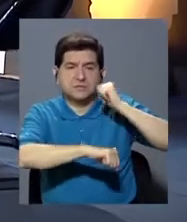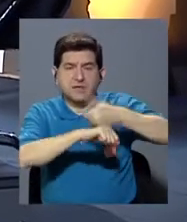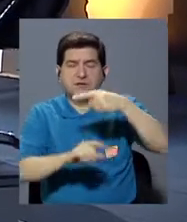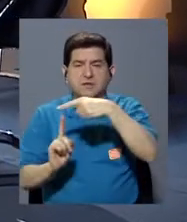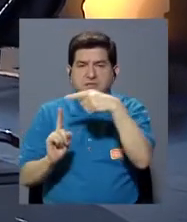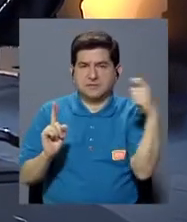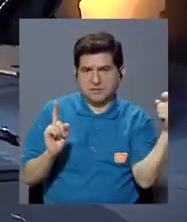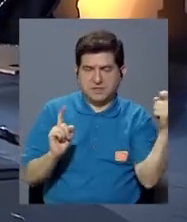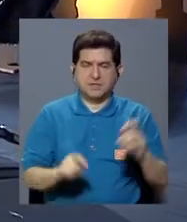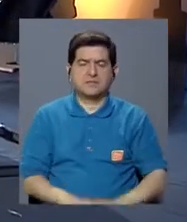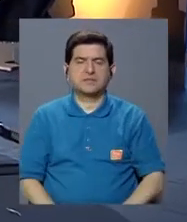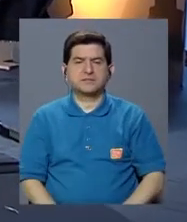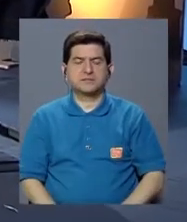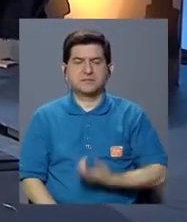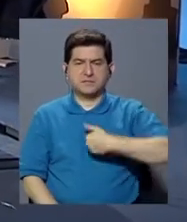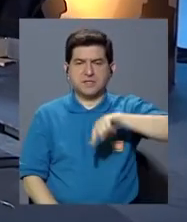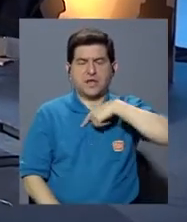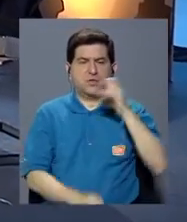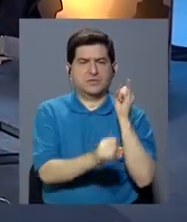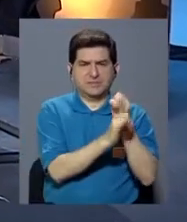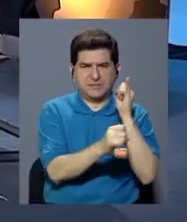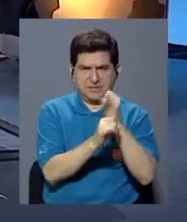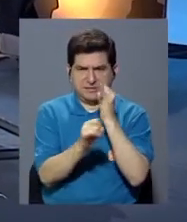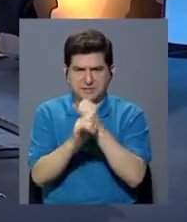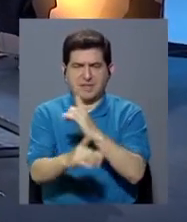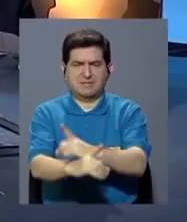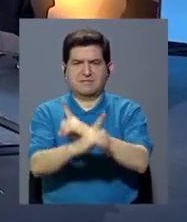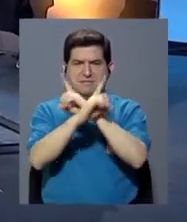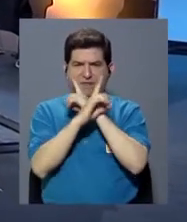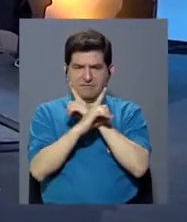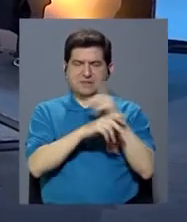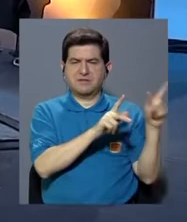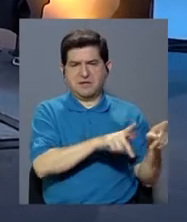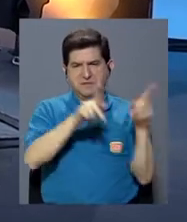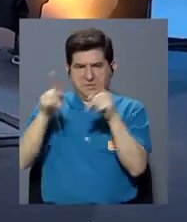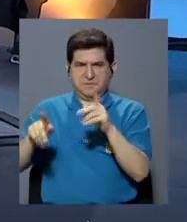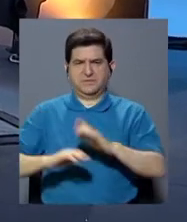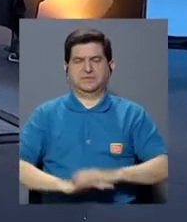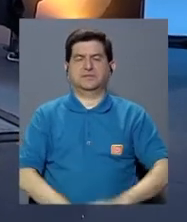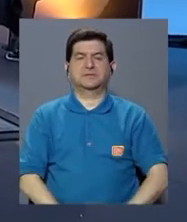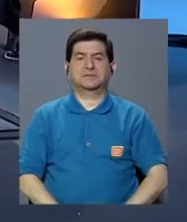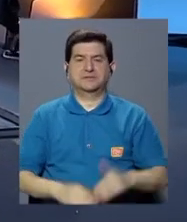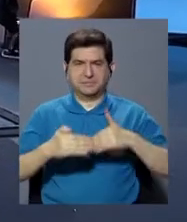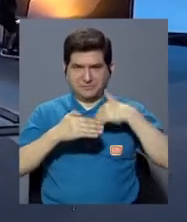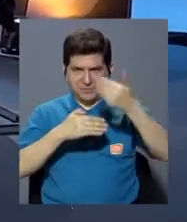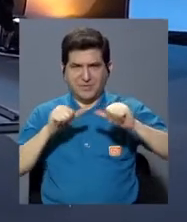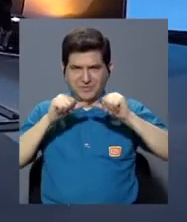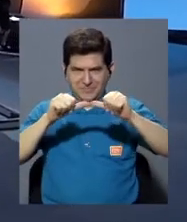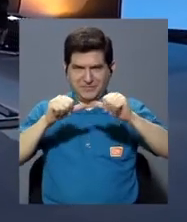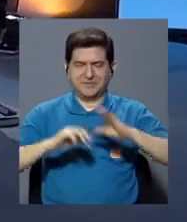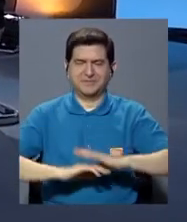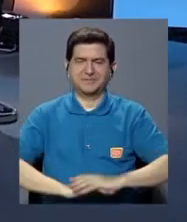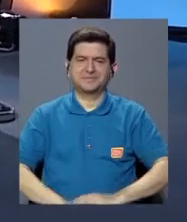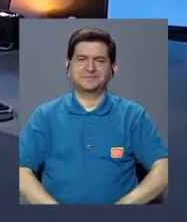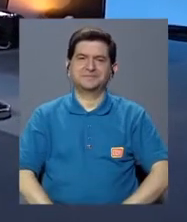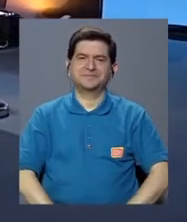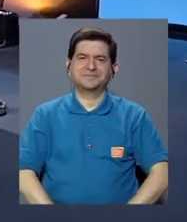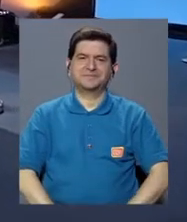desde nuestra potente institución que defiende a las personas. Ya casi regresamos.